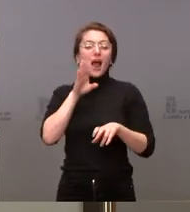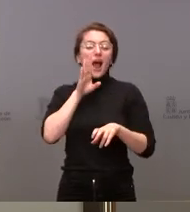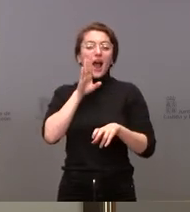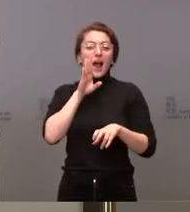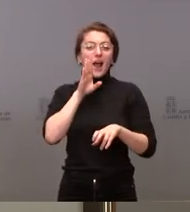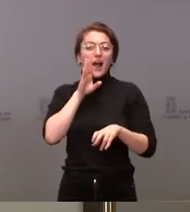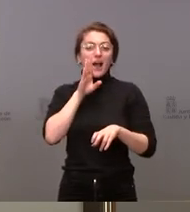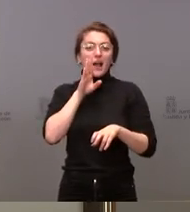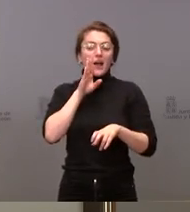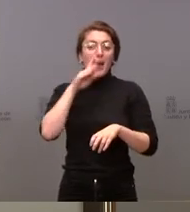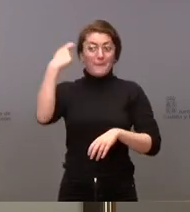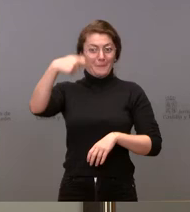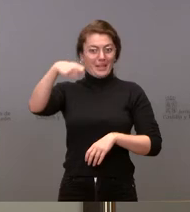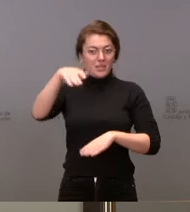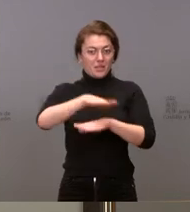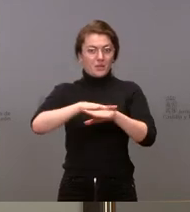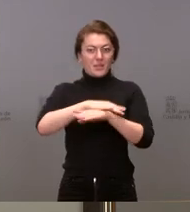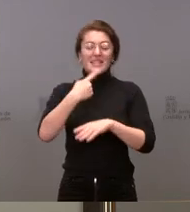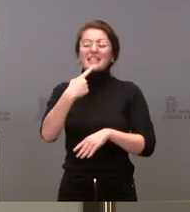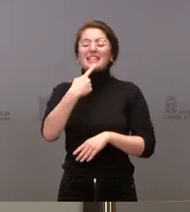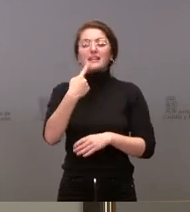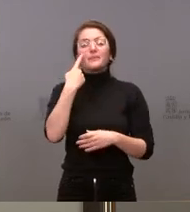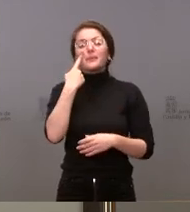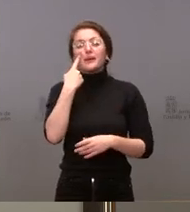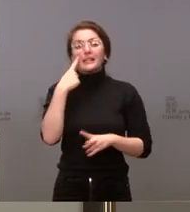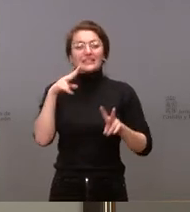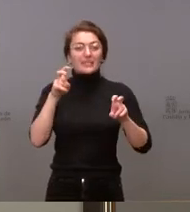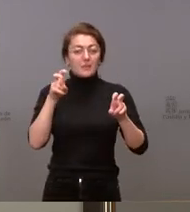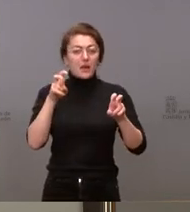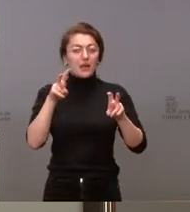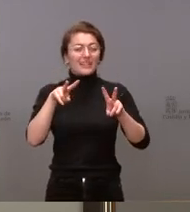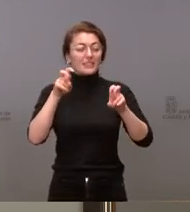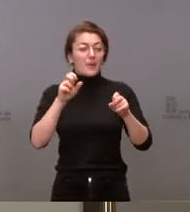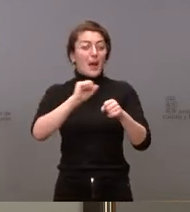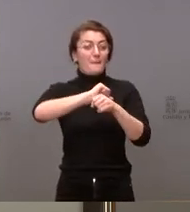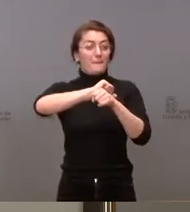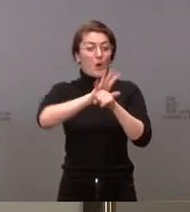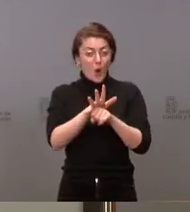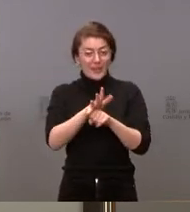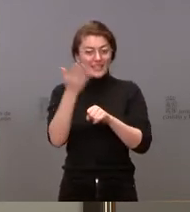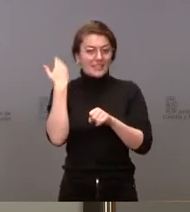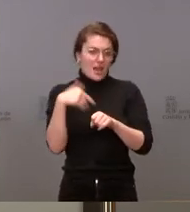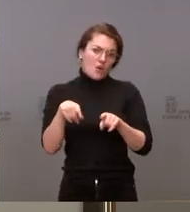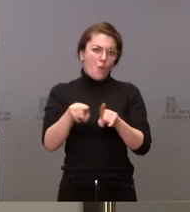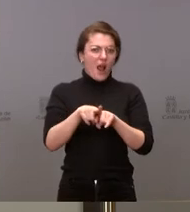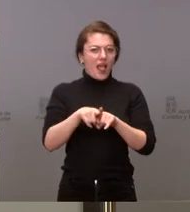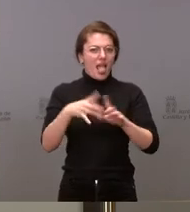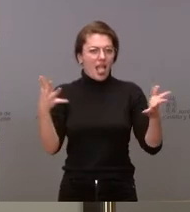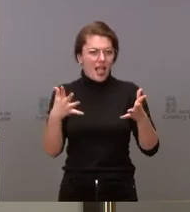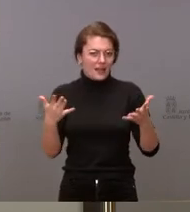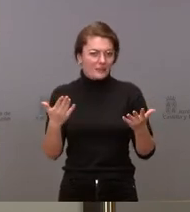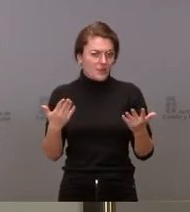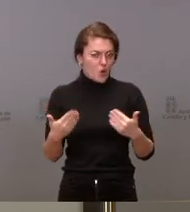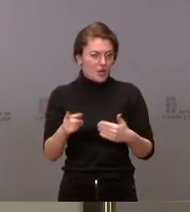izar o hacer endemia la pandemia que vivimos actualmente de kobe y quería que me aclarara sobre el tema de